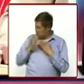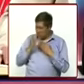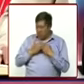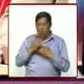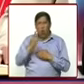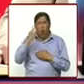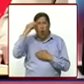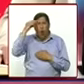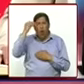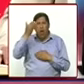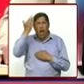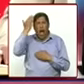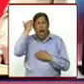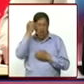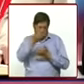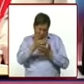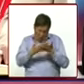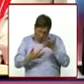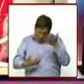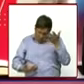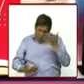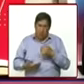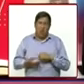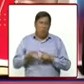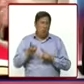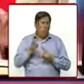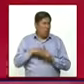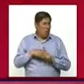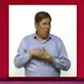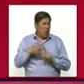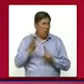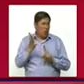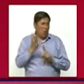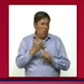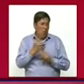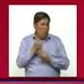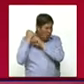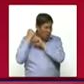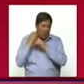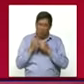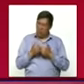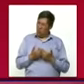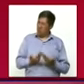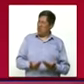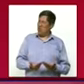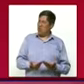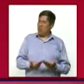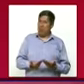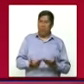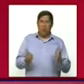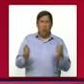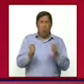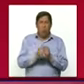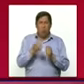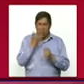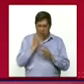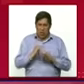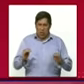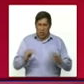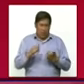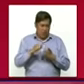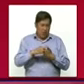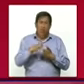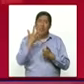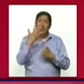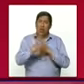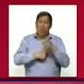que un hombre que tiene un prontuario tan terrible como el que estamos acabando de escuchar haya estado justamente con estas menores, la de 5